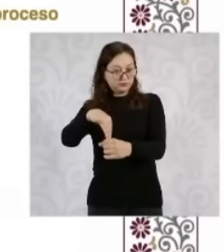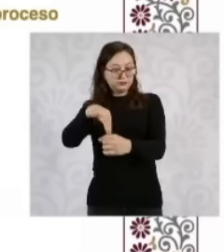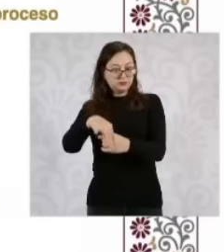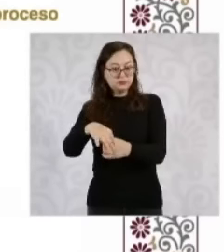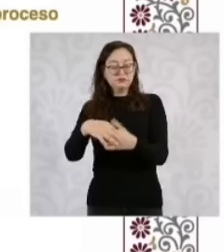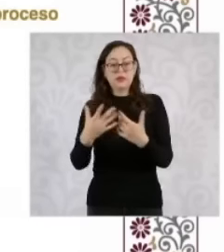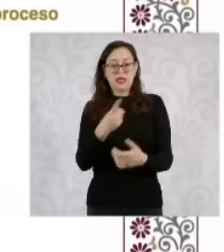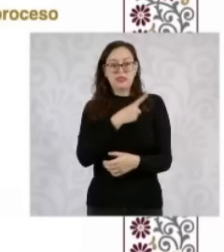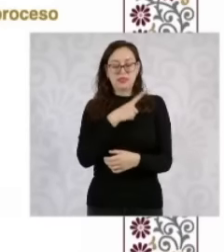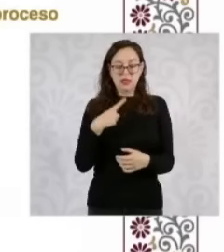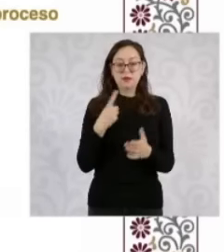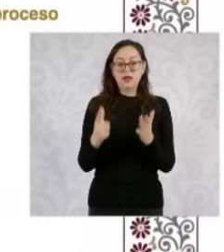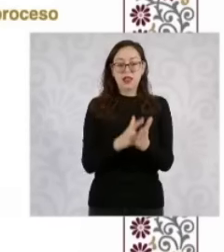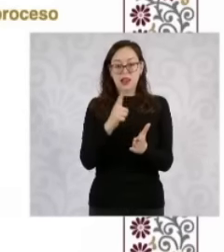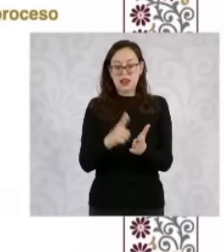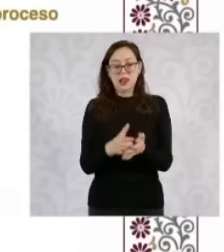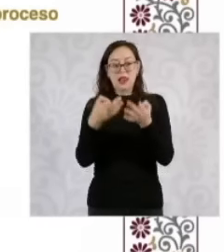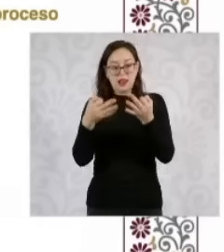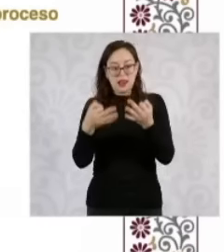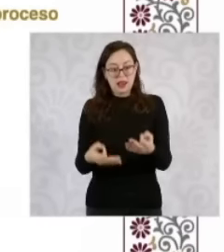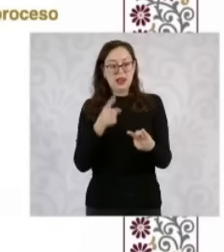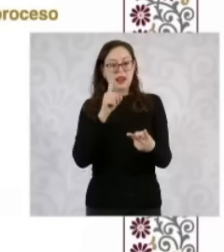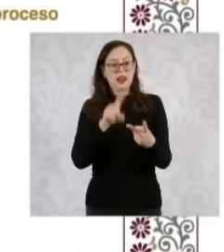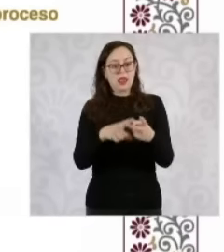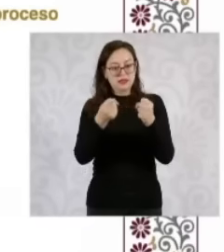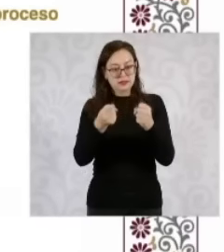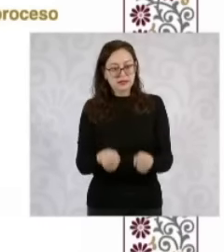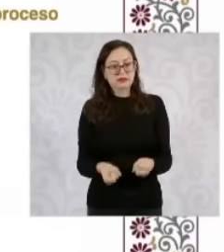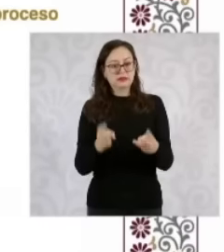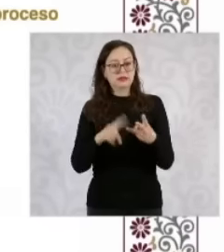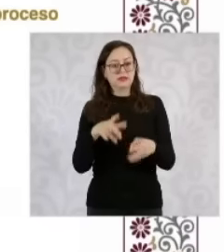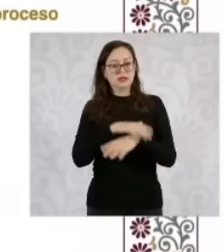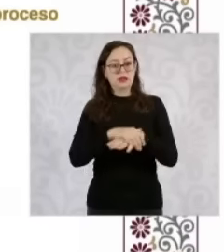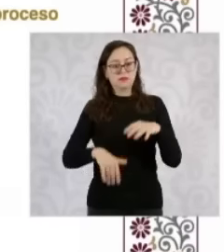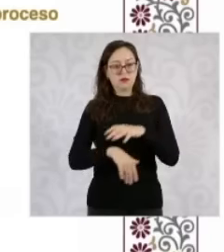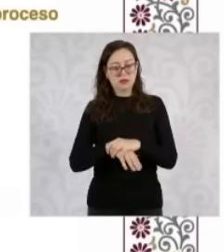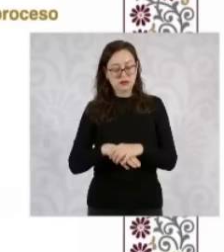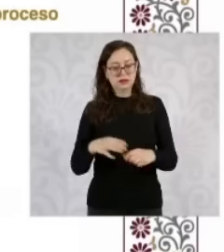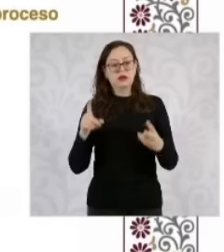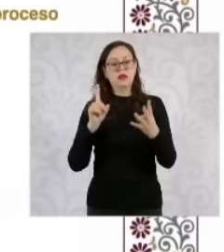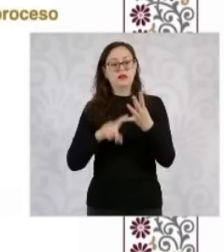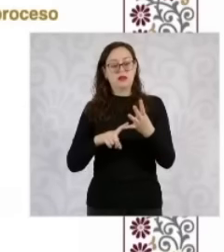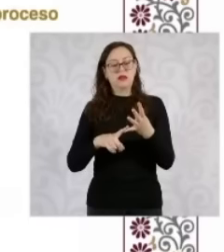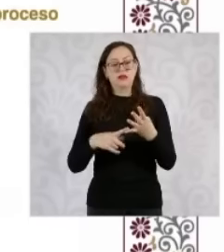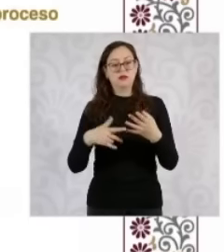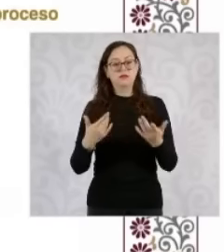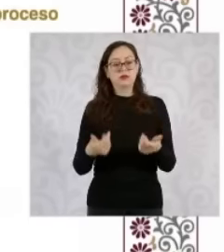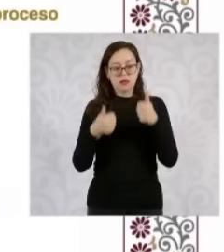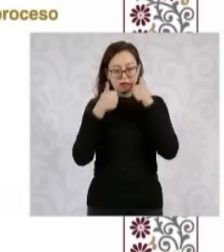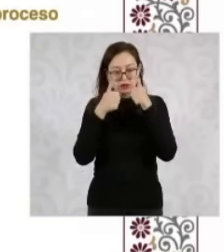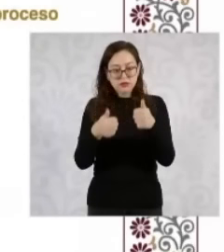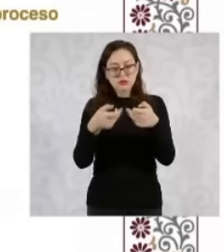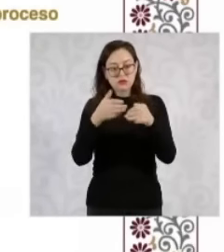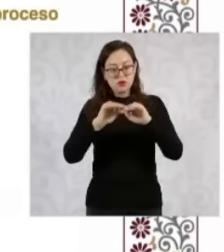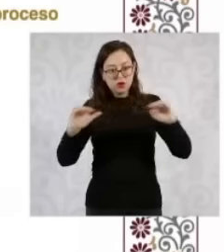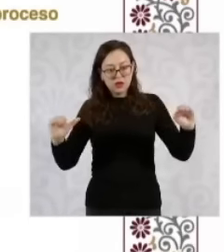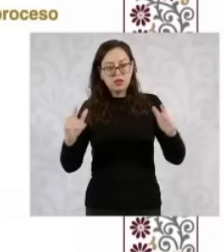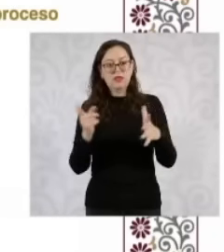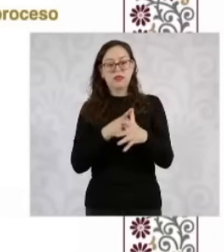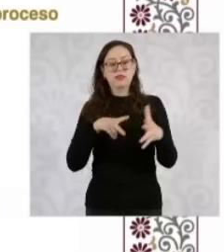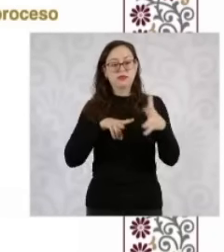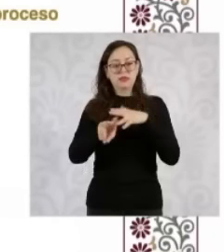manera inconstitucional las leyes más bien Al mal paso darle prisa y lo primero que había que reformar es la ley de